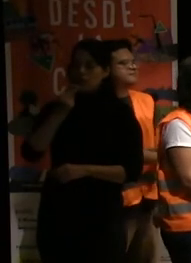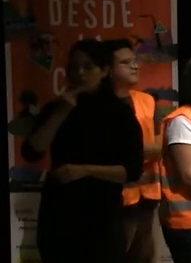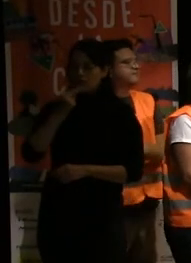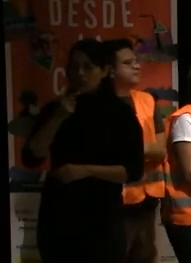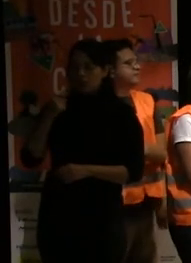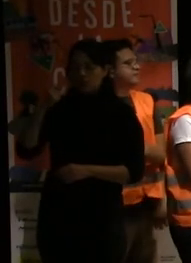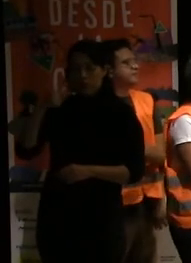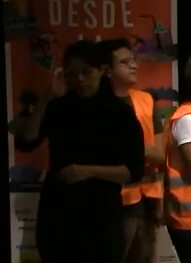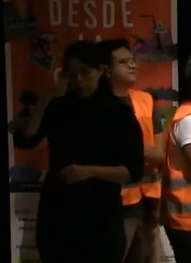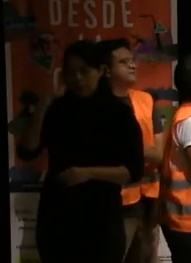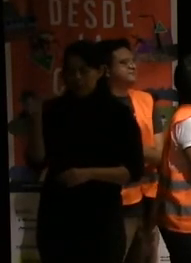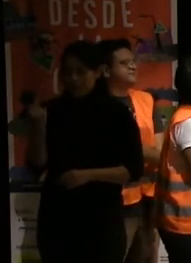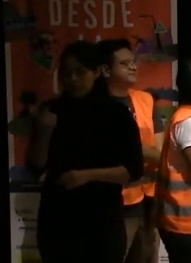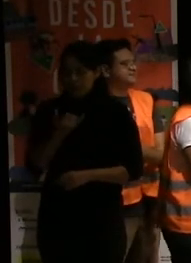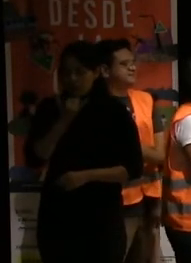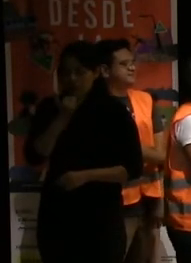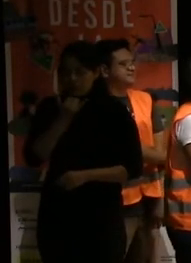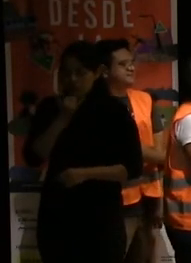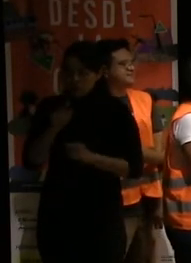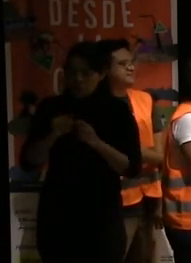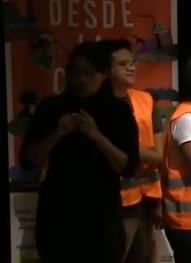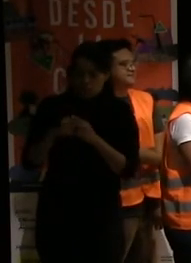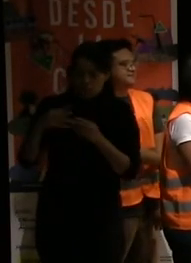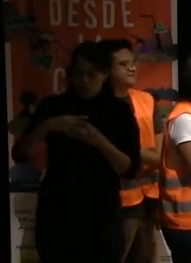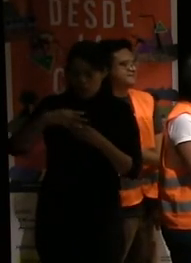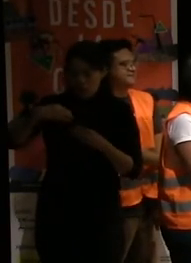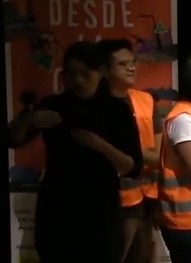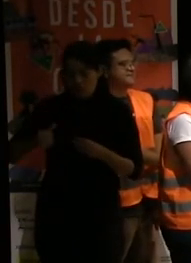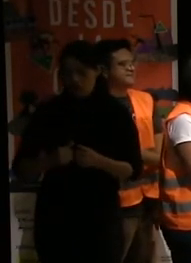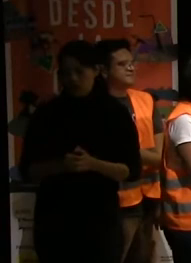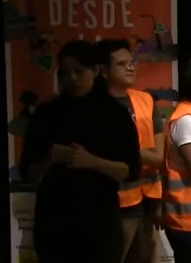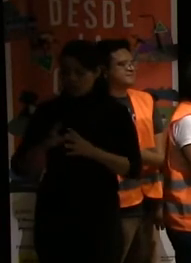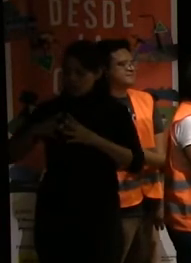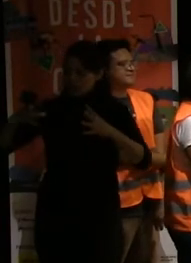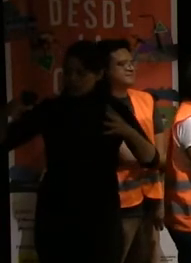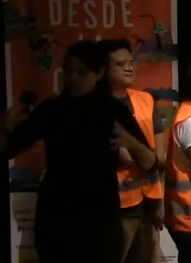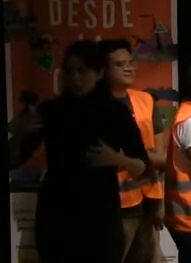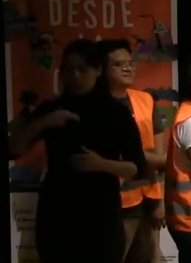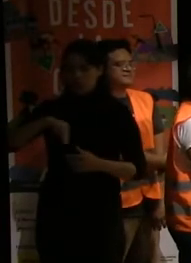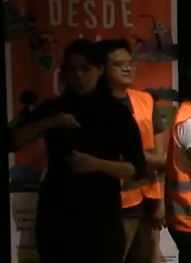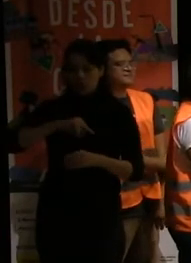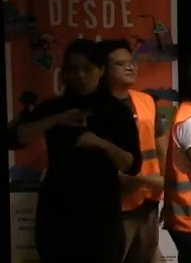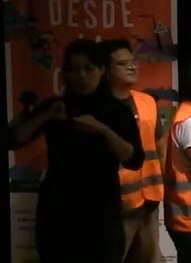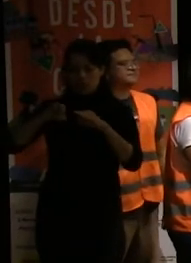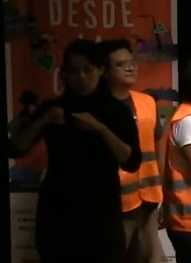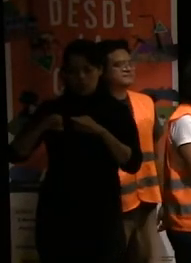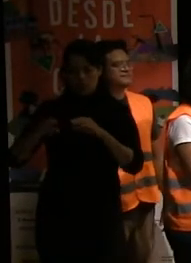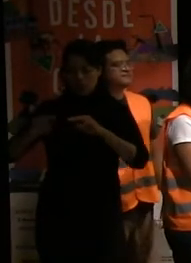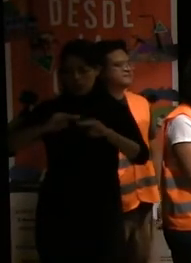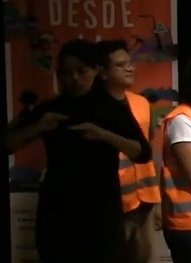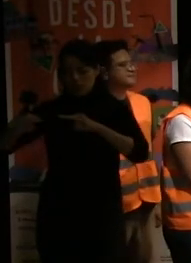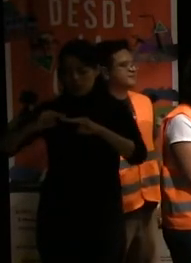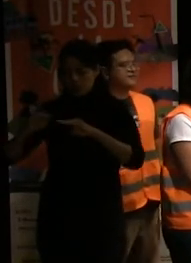cagadas también sean semillero y suelo fértil para que siga floreciendo nuestro trabajo hacia la movilidad